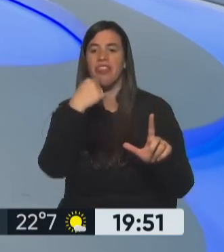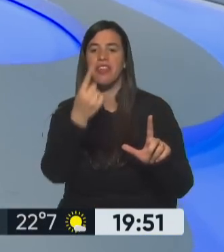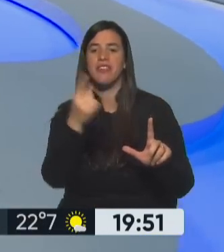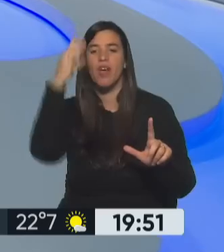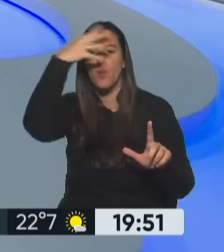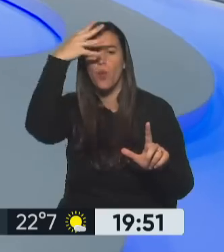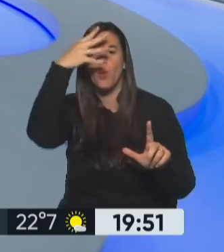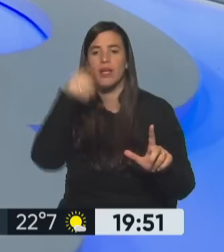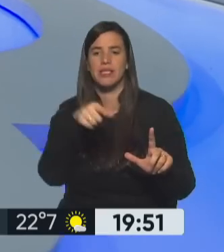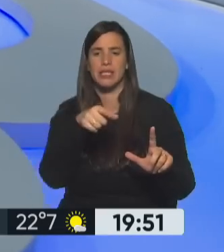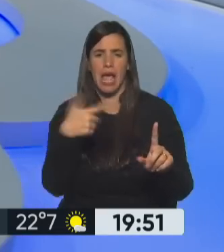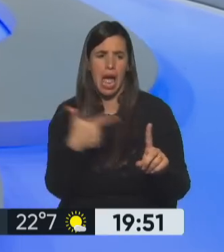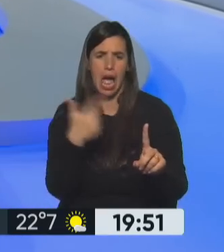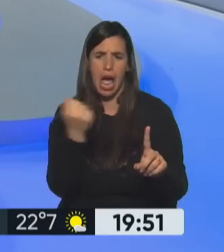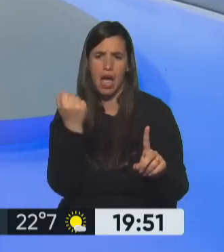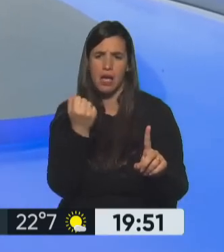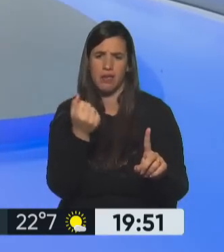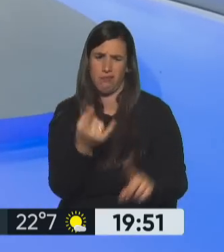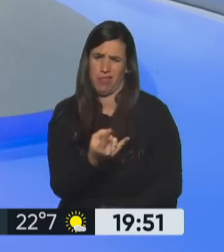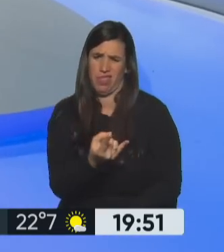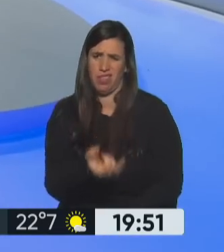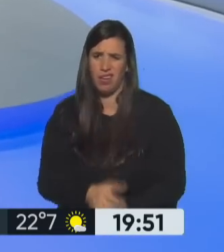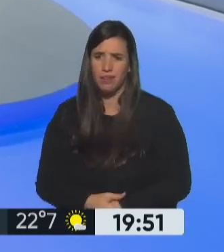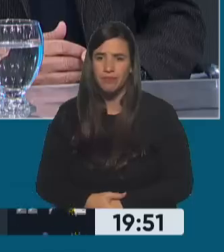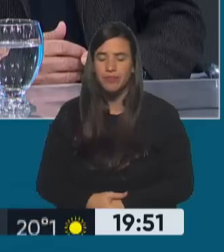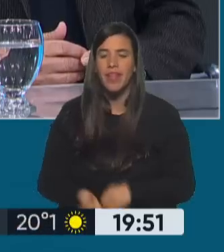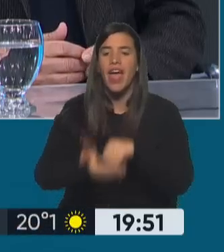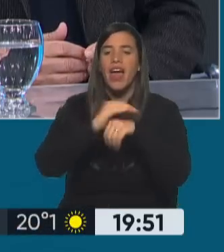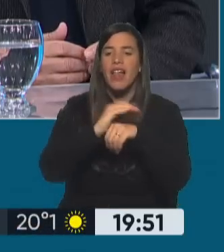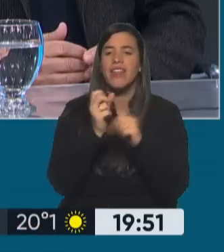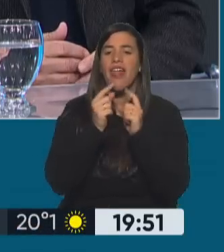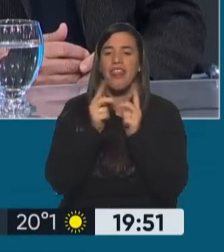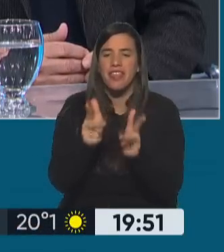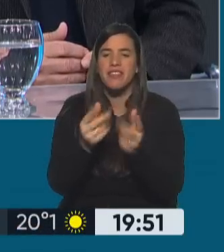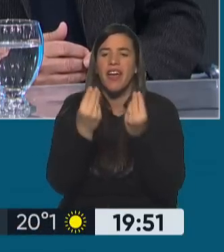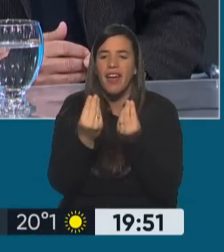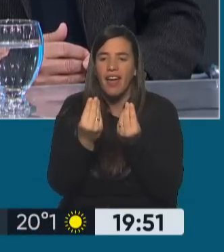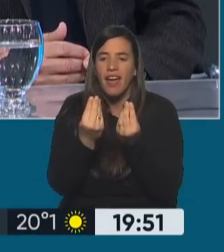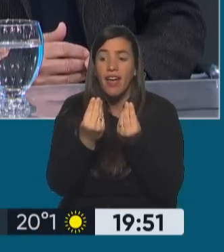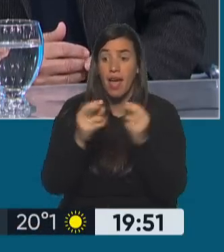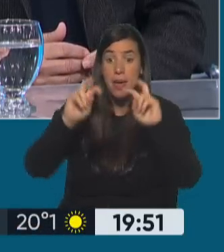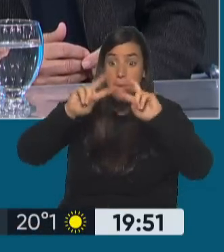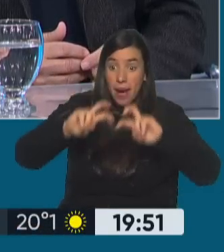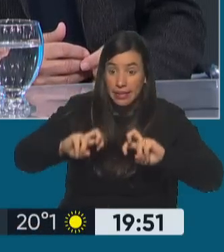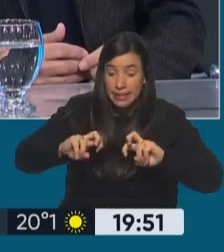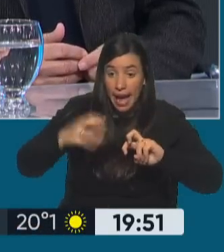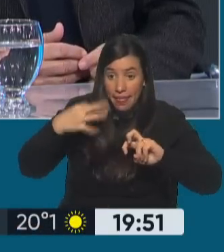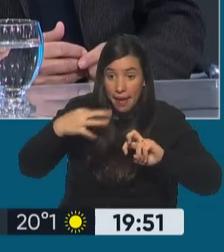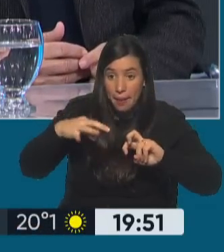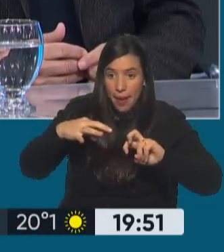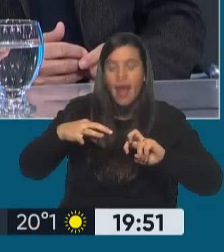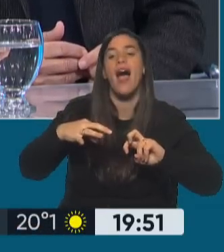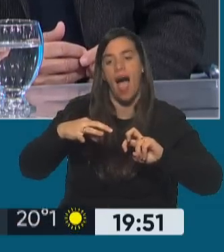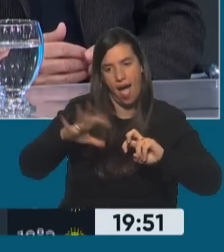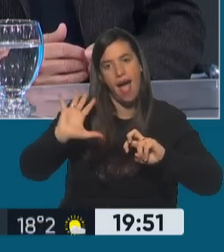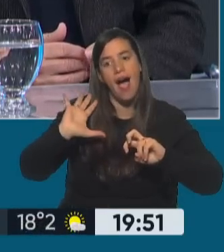¿no? Sí. ¿Qué dice Horacio Rodríguez Larreta? Si hay algo que investigar, que se investigue, que lo investigue la justicia. Uh-huh. Hay una diferencia ahí. Hay un